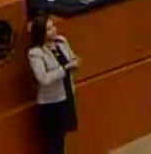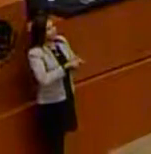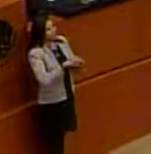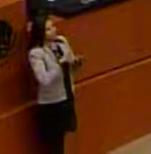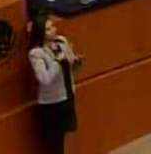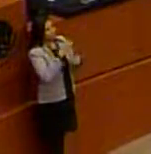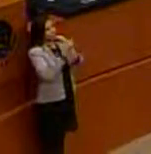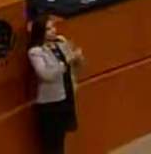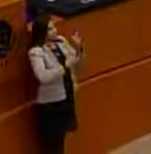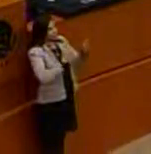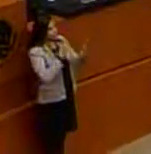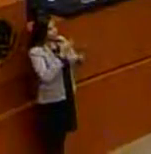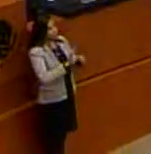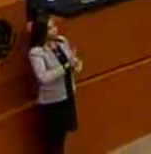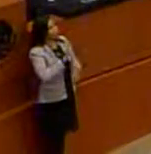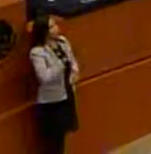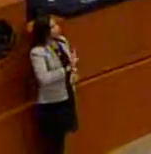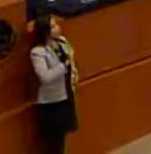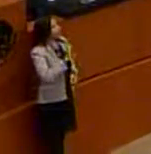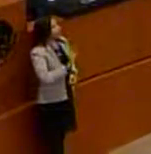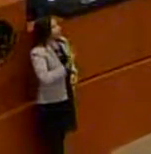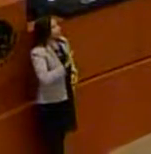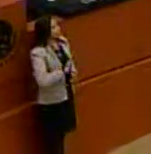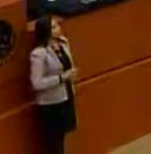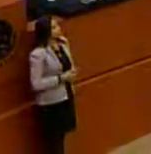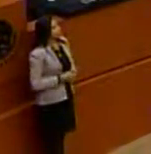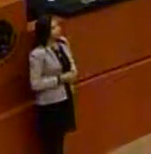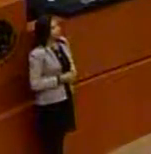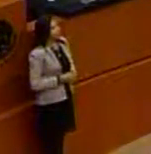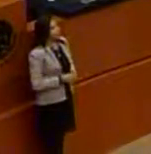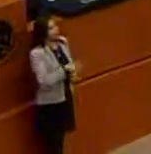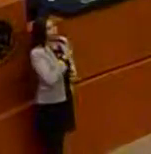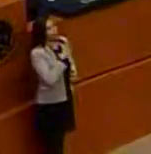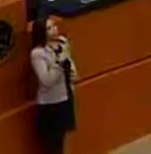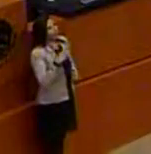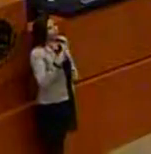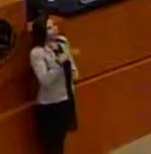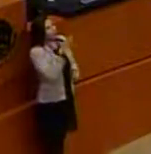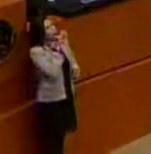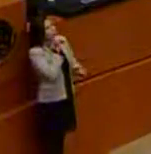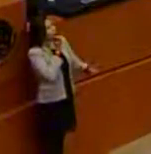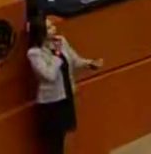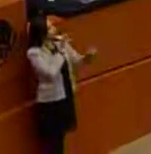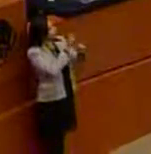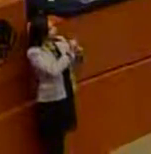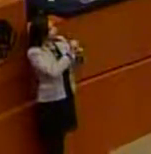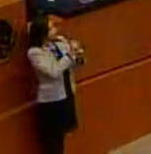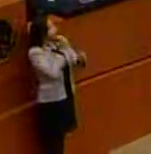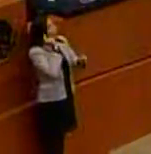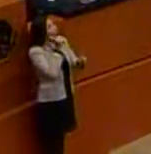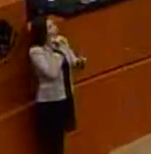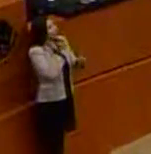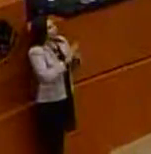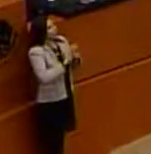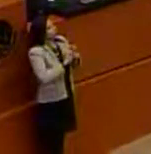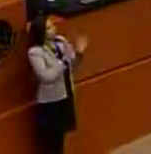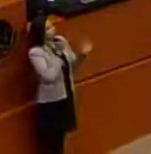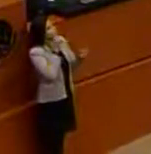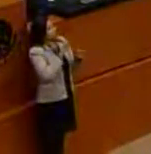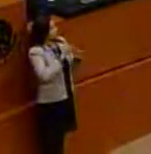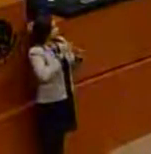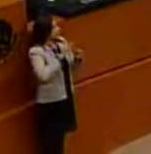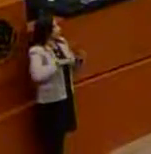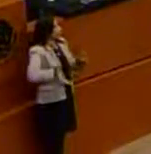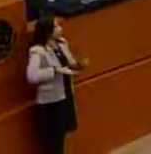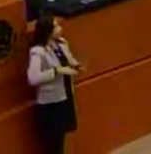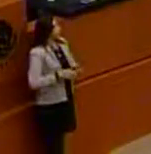en un esquema que parecería y debería ser alcanzable. Claro, como ya se dijo